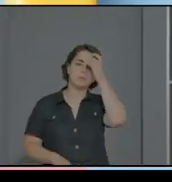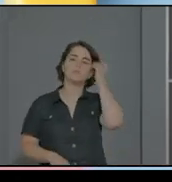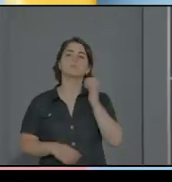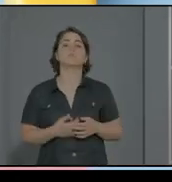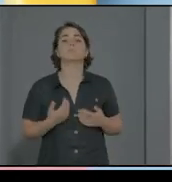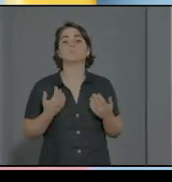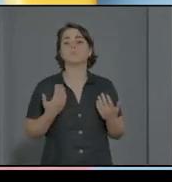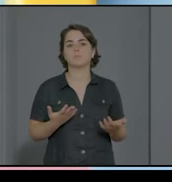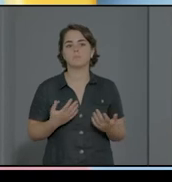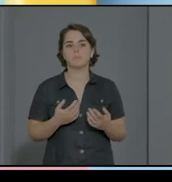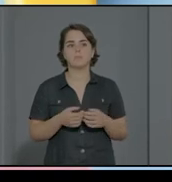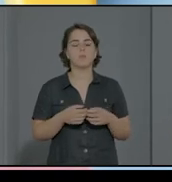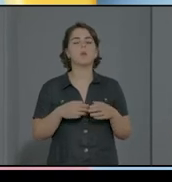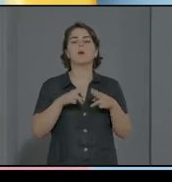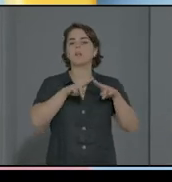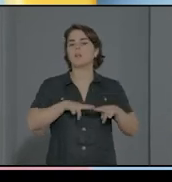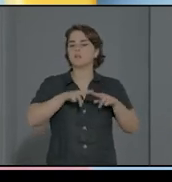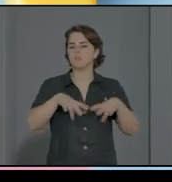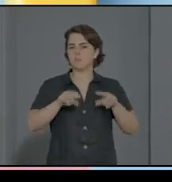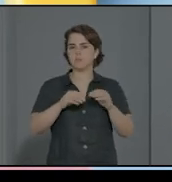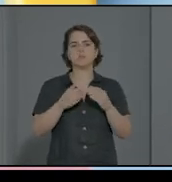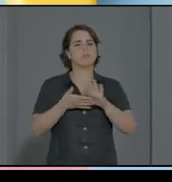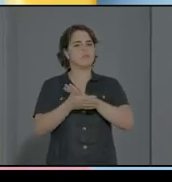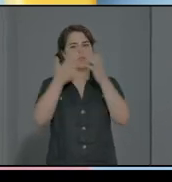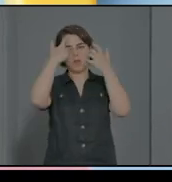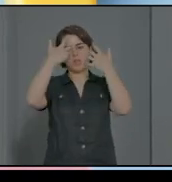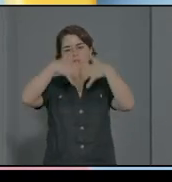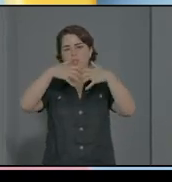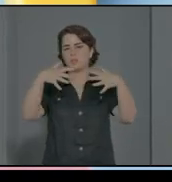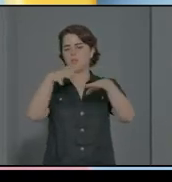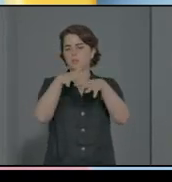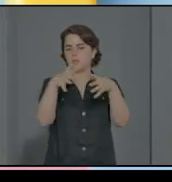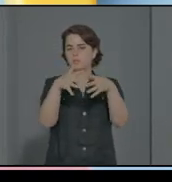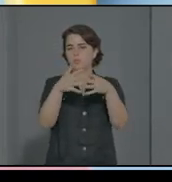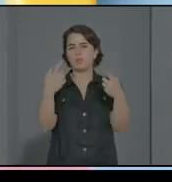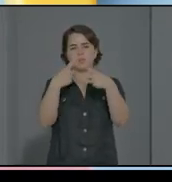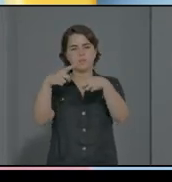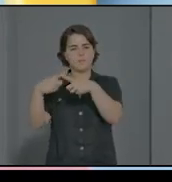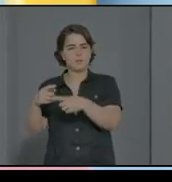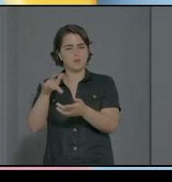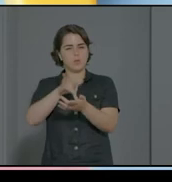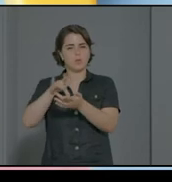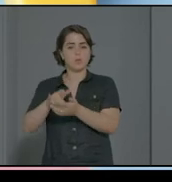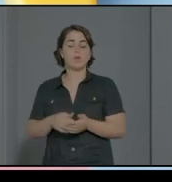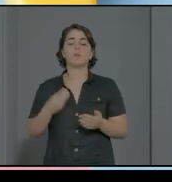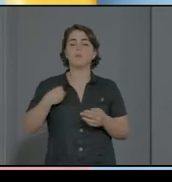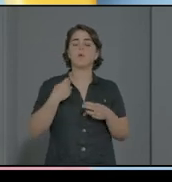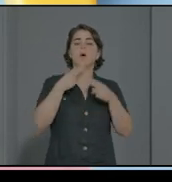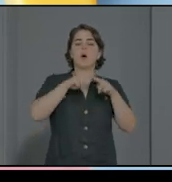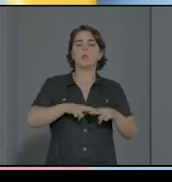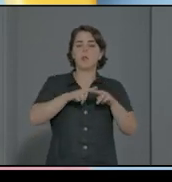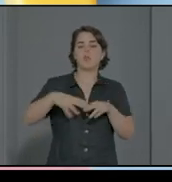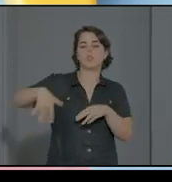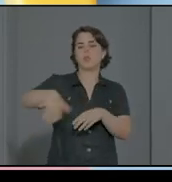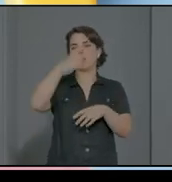cabo este análisis, claramente el cerebro tiene muchas estructuras diferentes, así que repetimos este análisis para diferentes sitios del cerebro y así